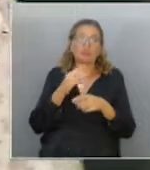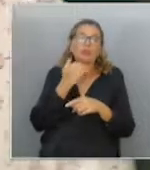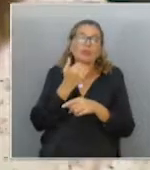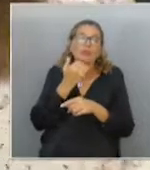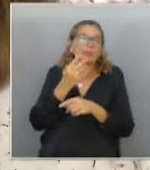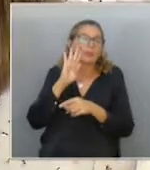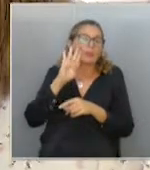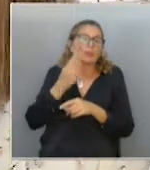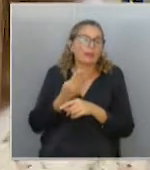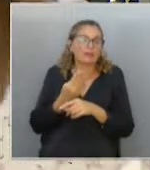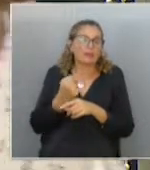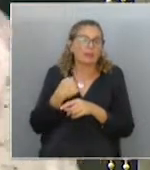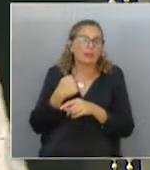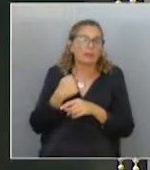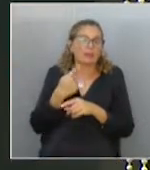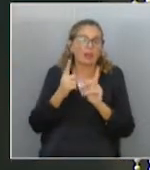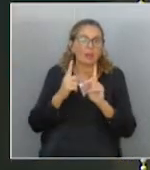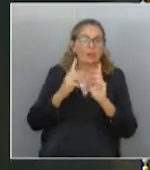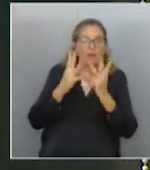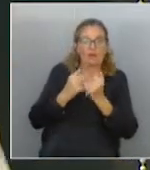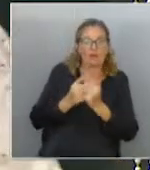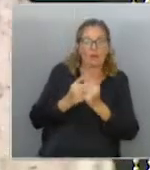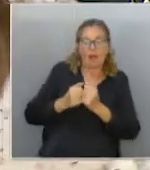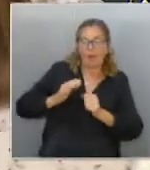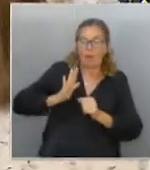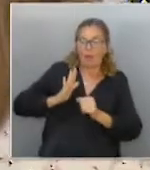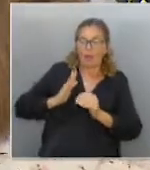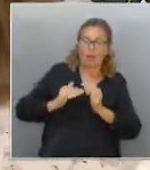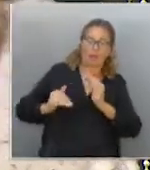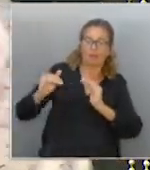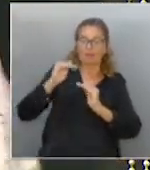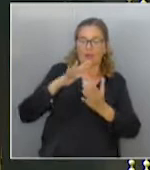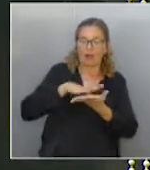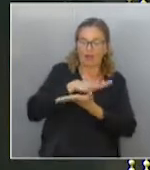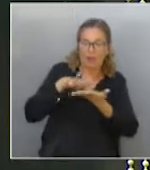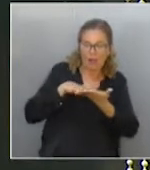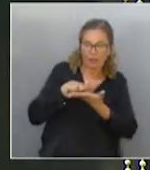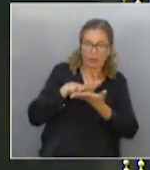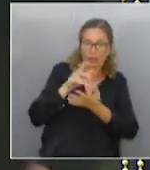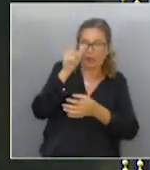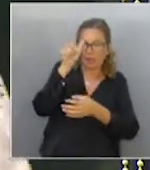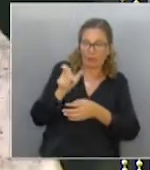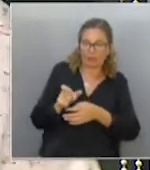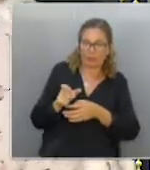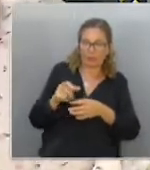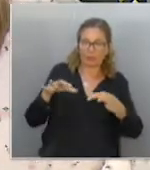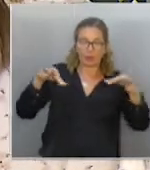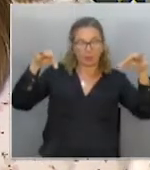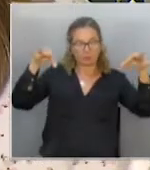parece que posiciona de alguna manera también al barrio, a la persona que saca esa